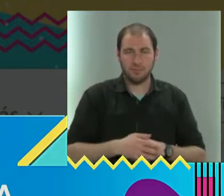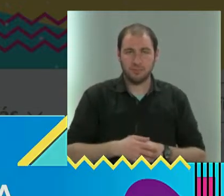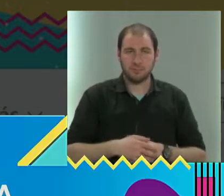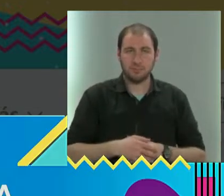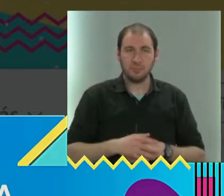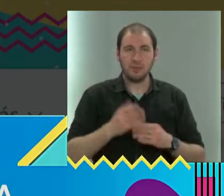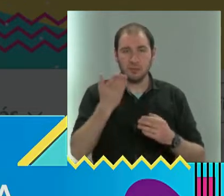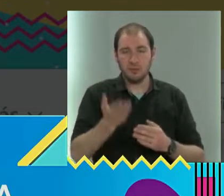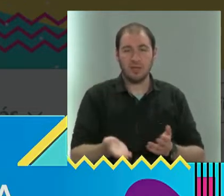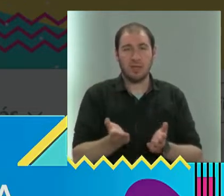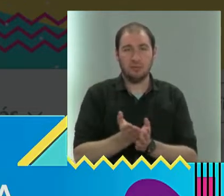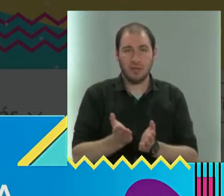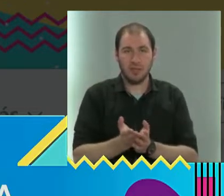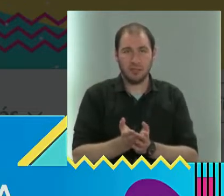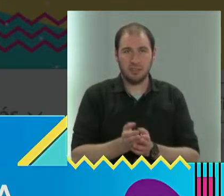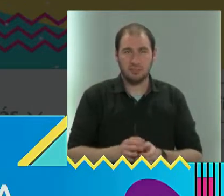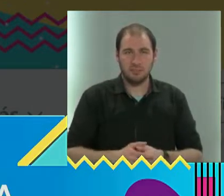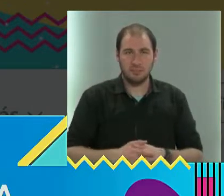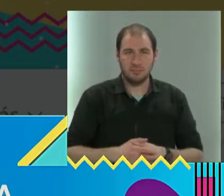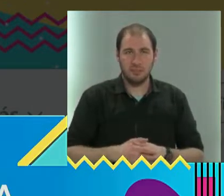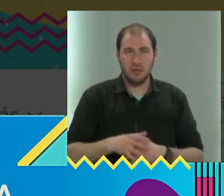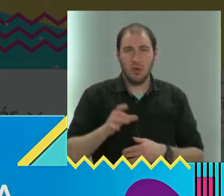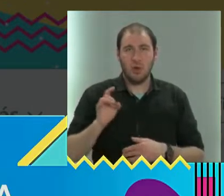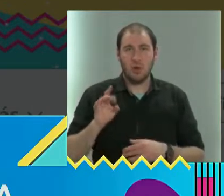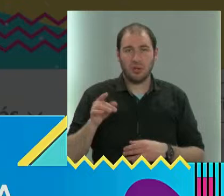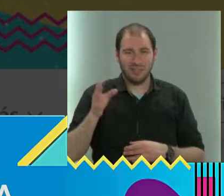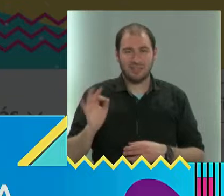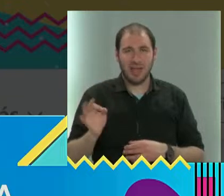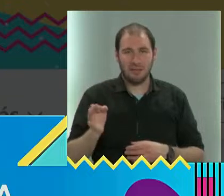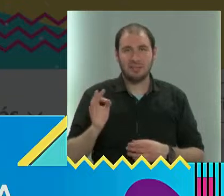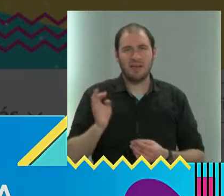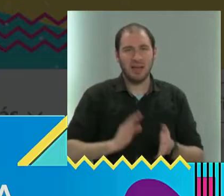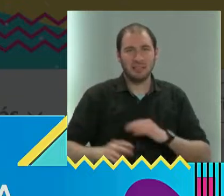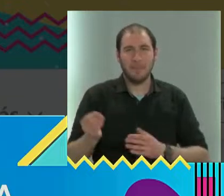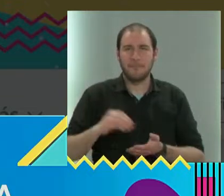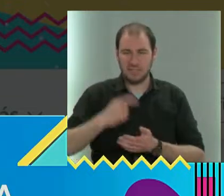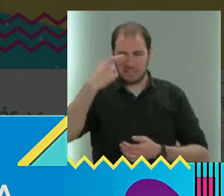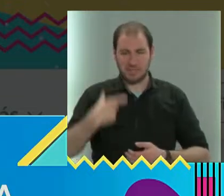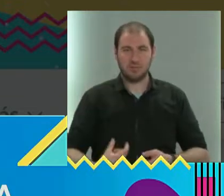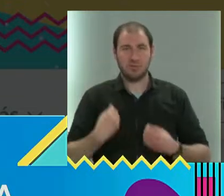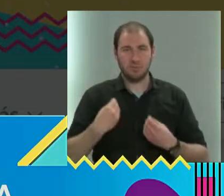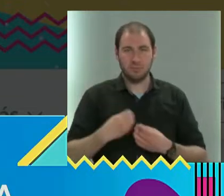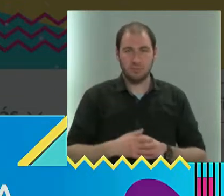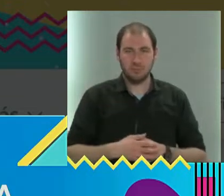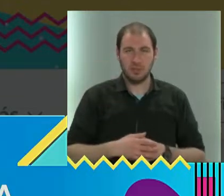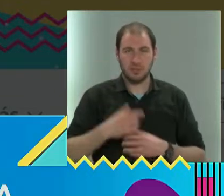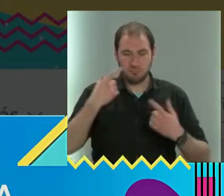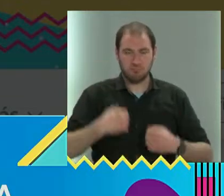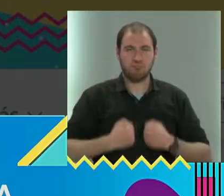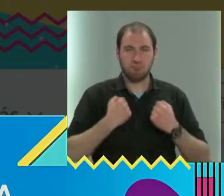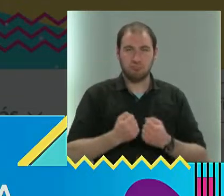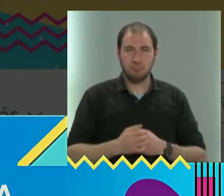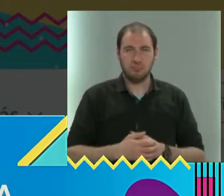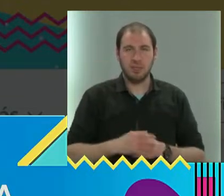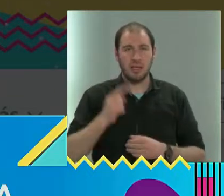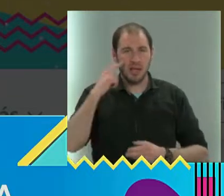y que el estudiante no solo pueda saber hacer, sino ser, lo actitudinal.